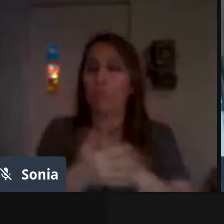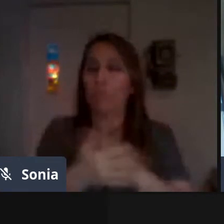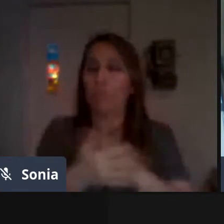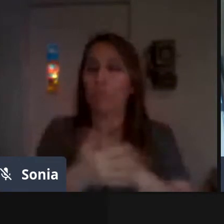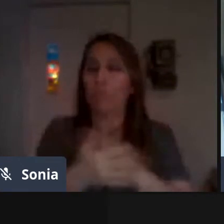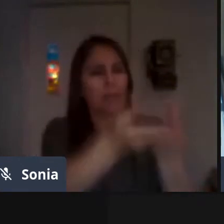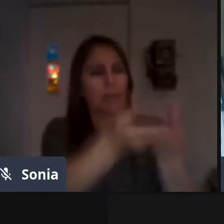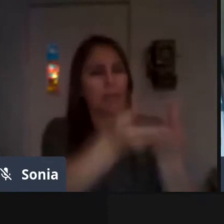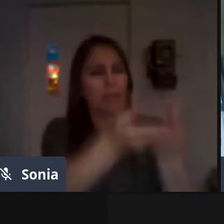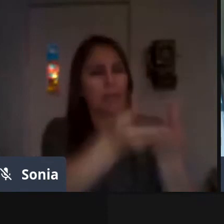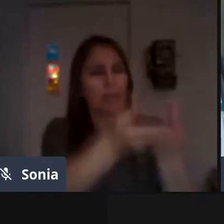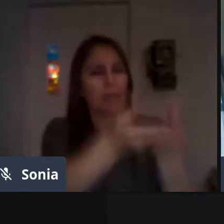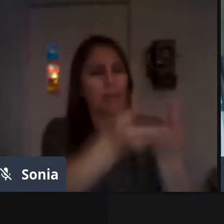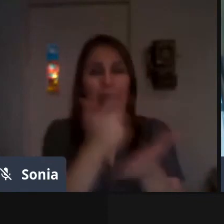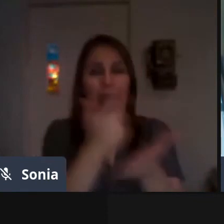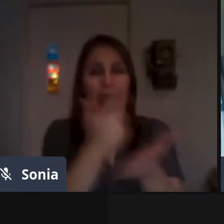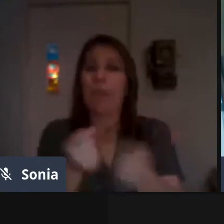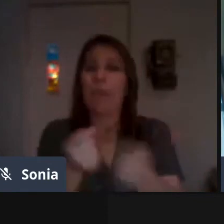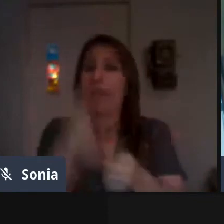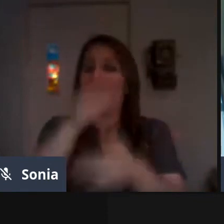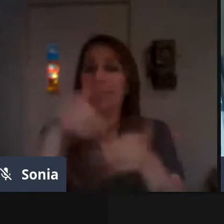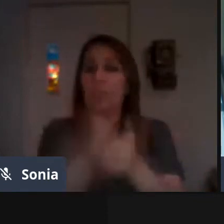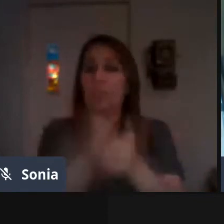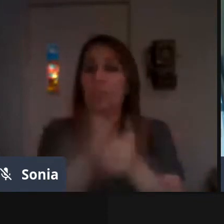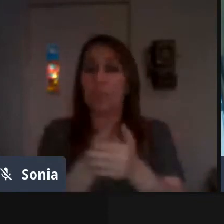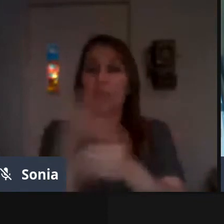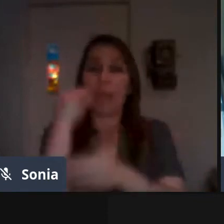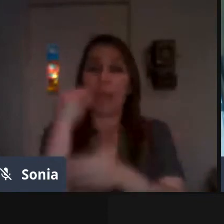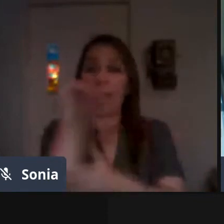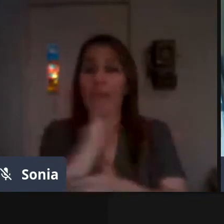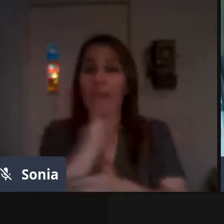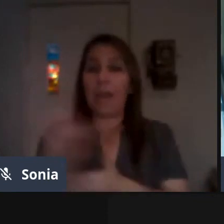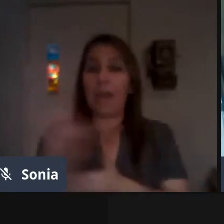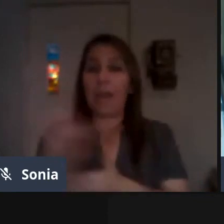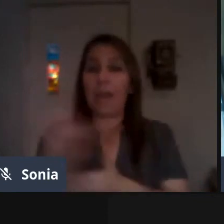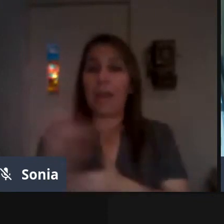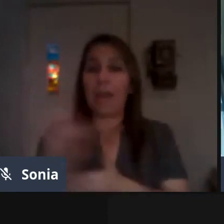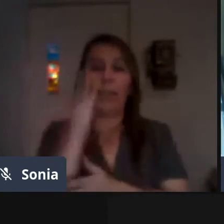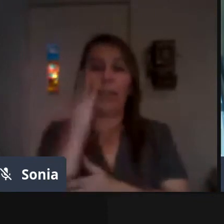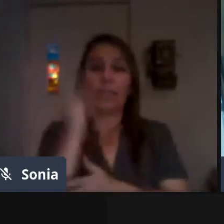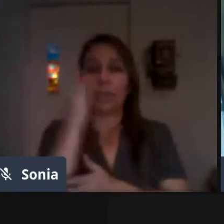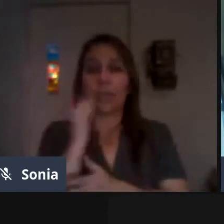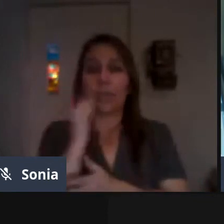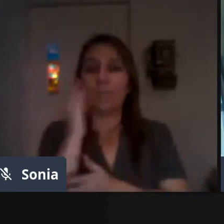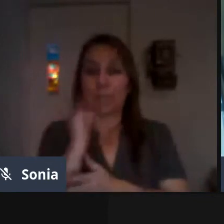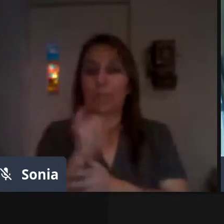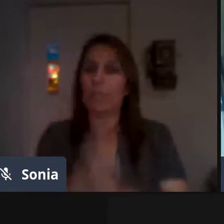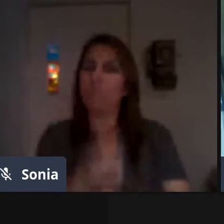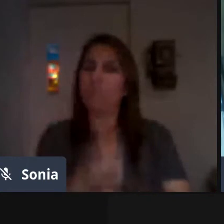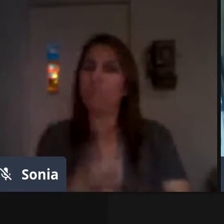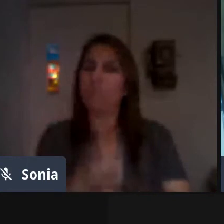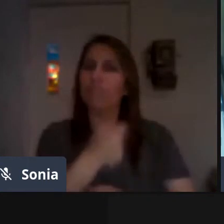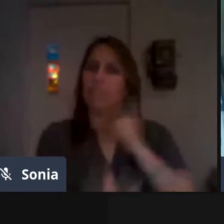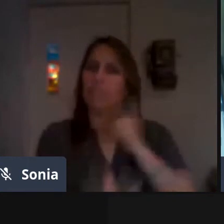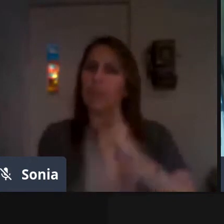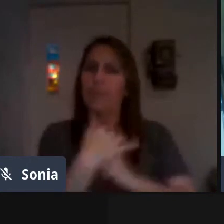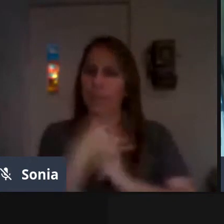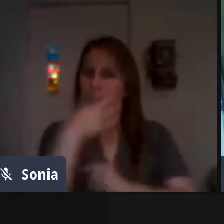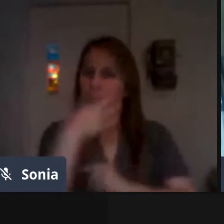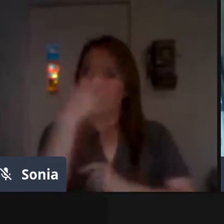nuestras hermanas tienen alguna experiencia pero dallas donde donde ha habido una situación abusiva